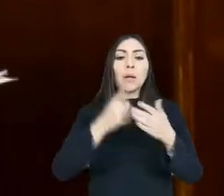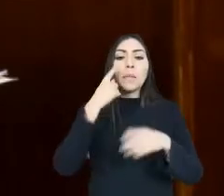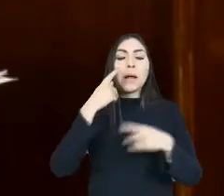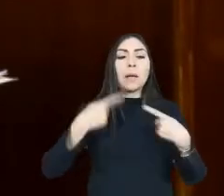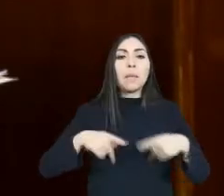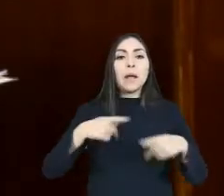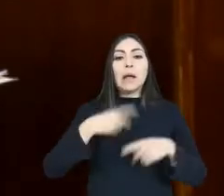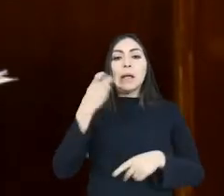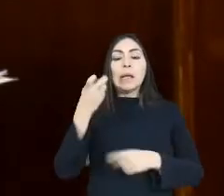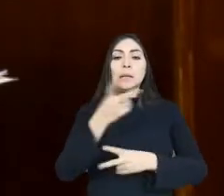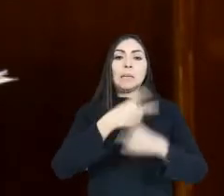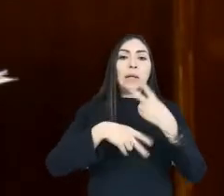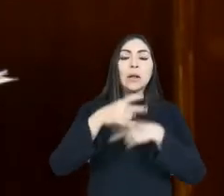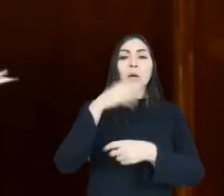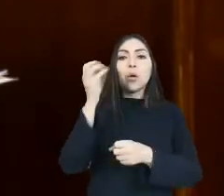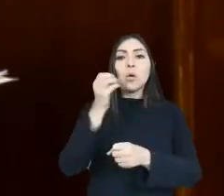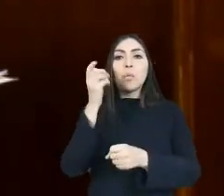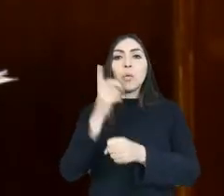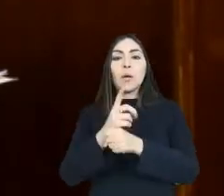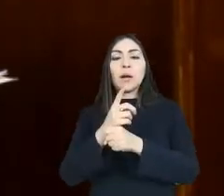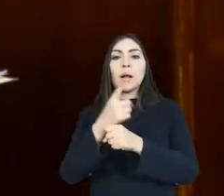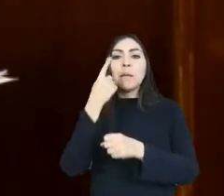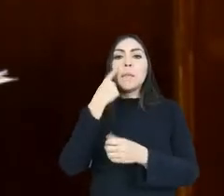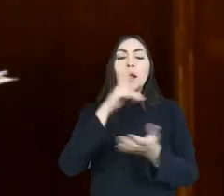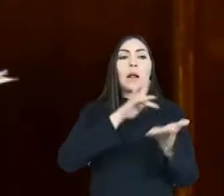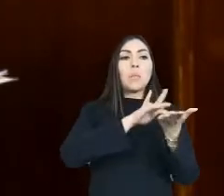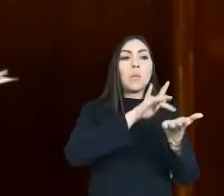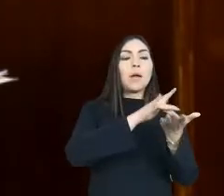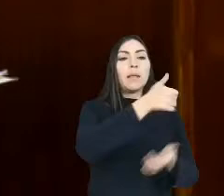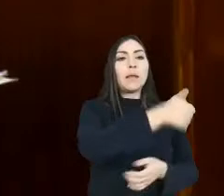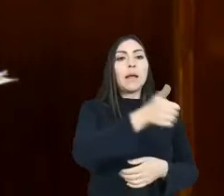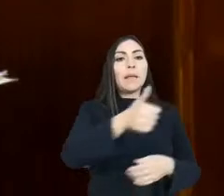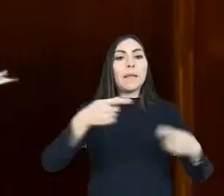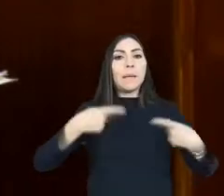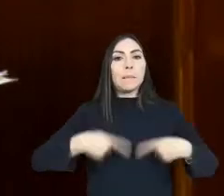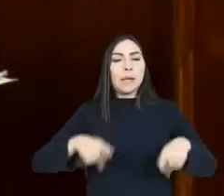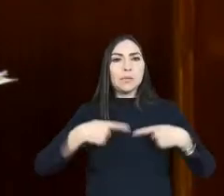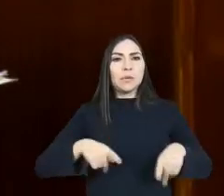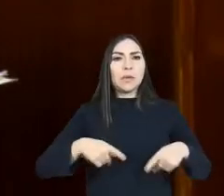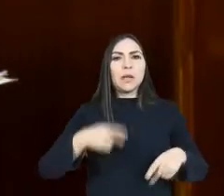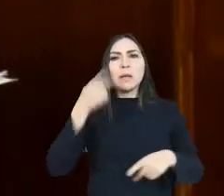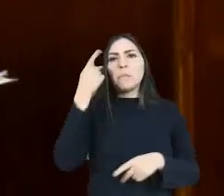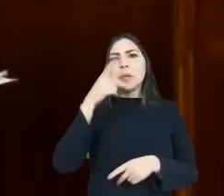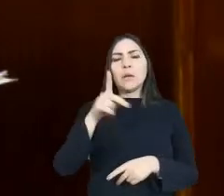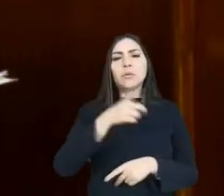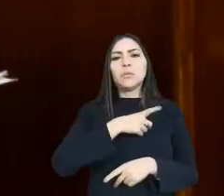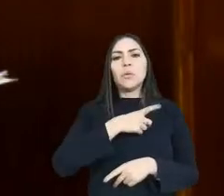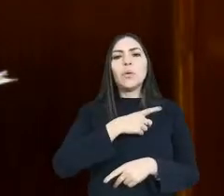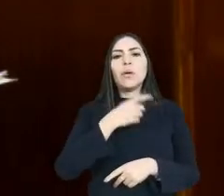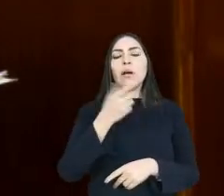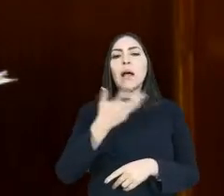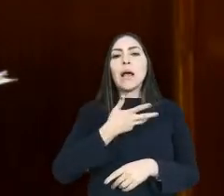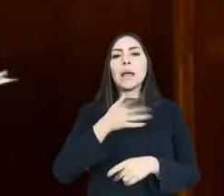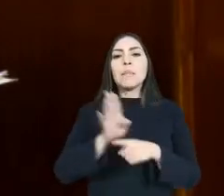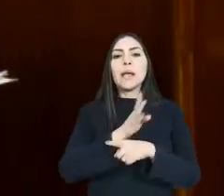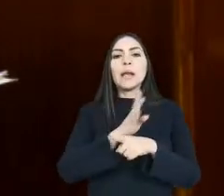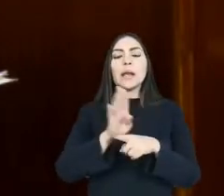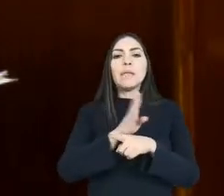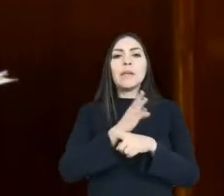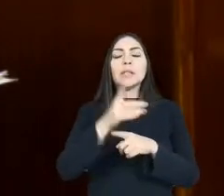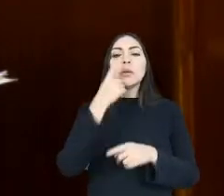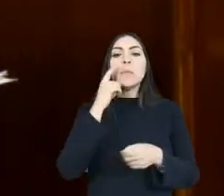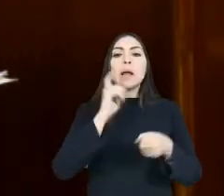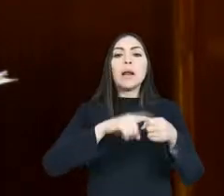de oportunidades que alimenta la individualidad, con beneficios clientelares para el régimen que ha gobernado, mal